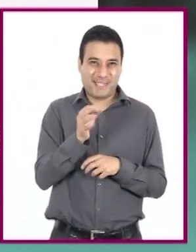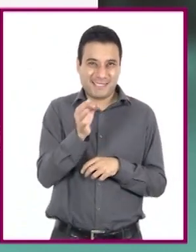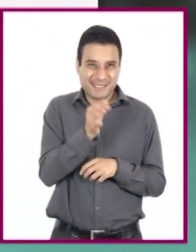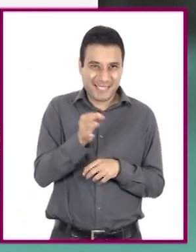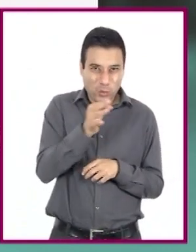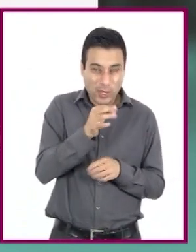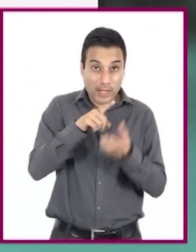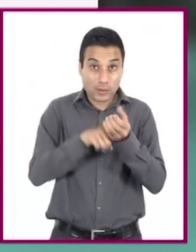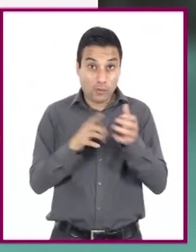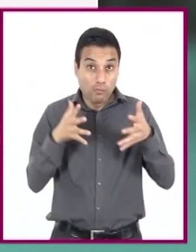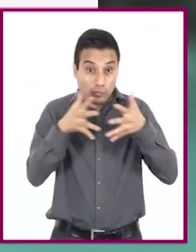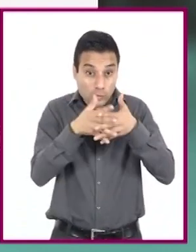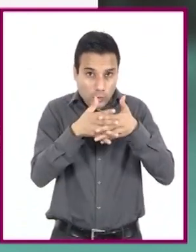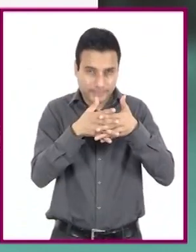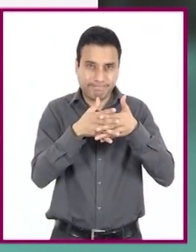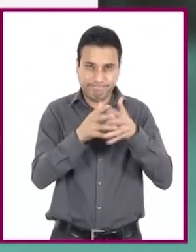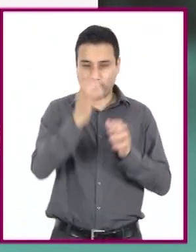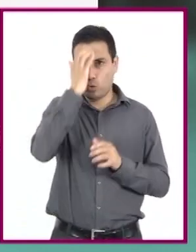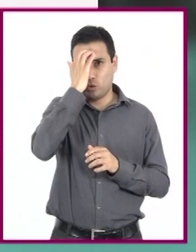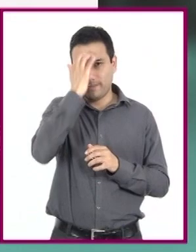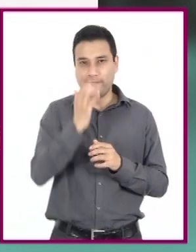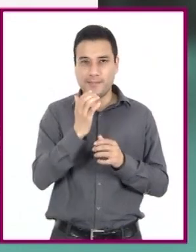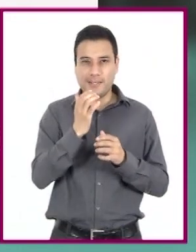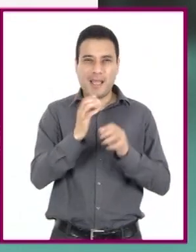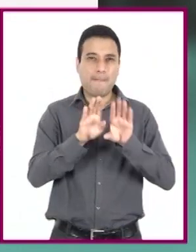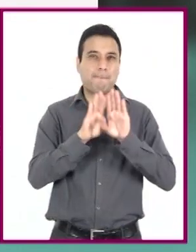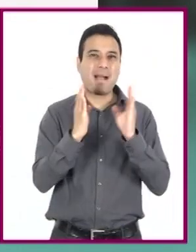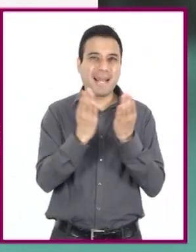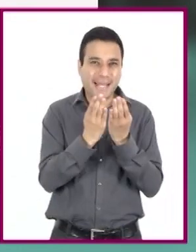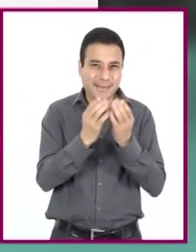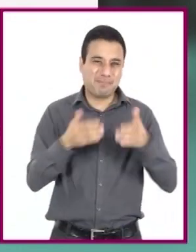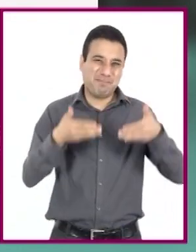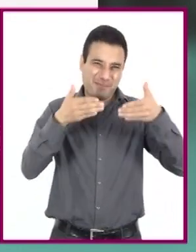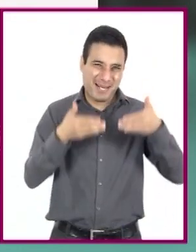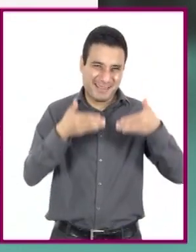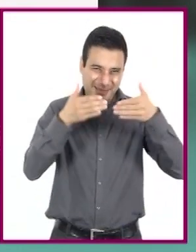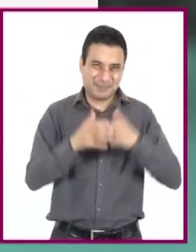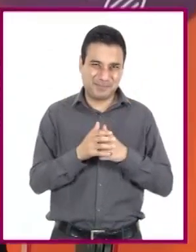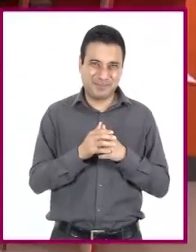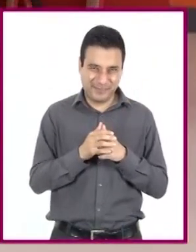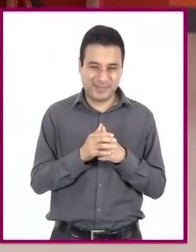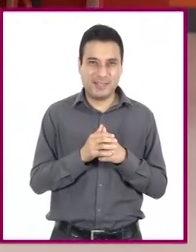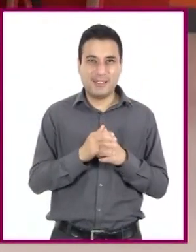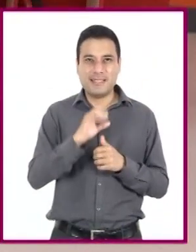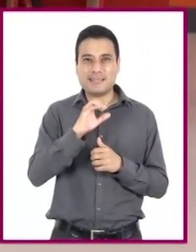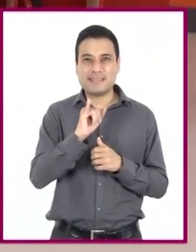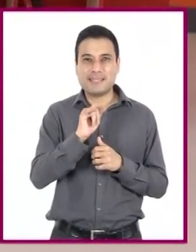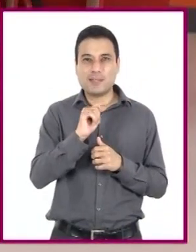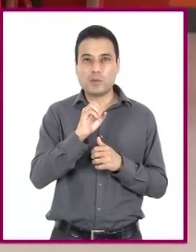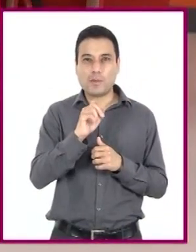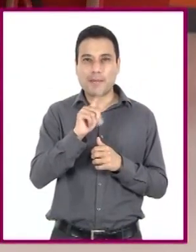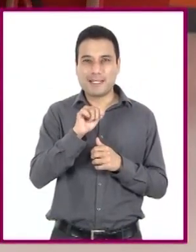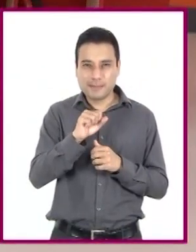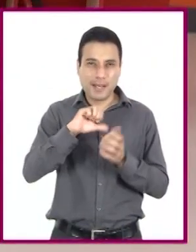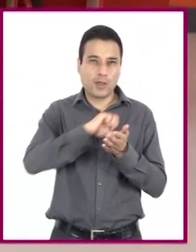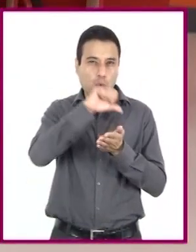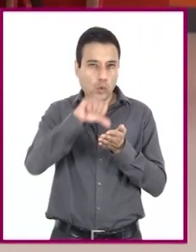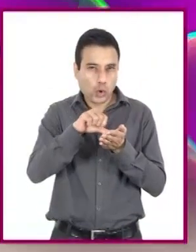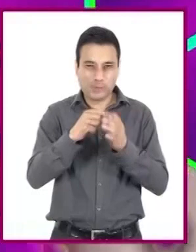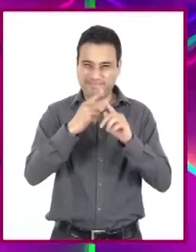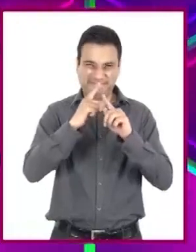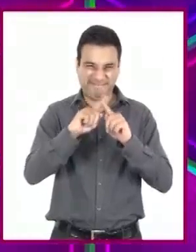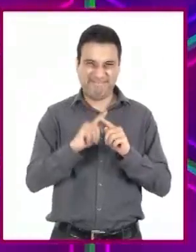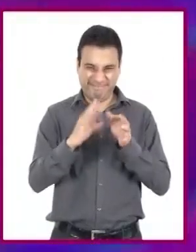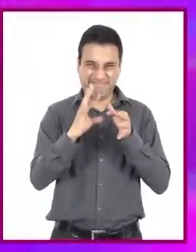estructuras básicas: pared celular, membrana, citoplasma y núcleo. Así que,